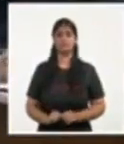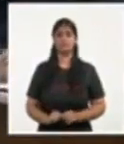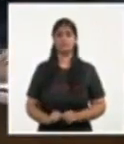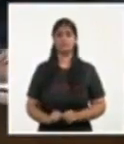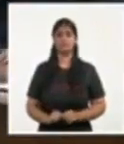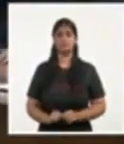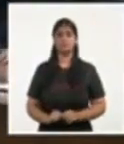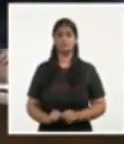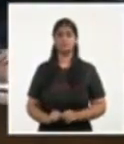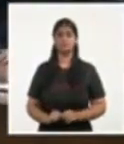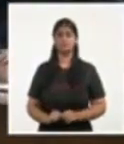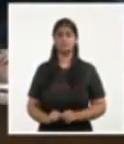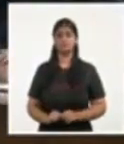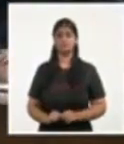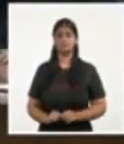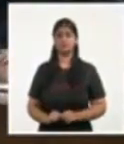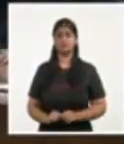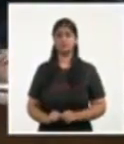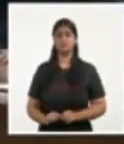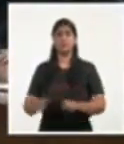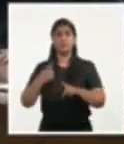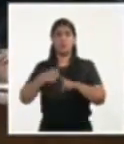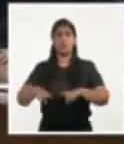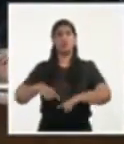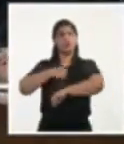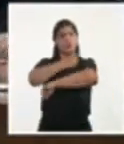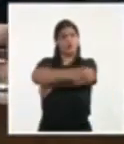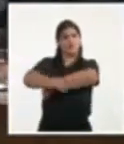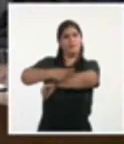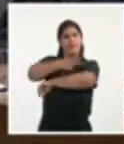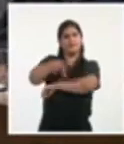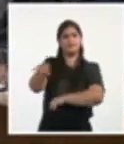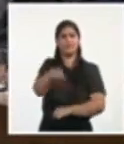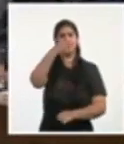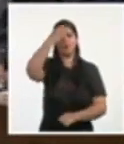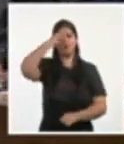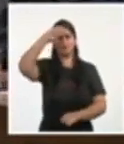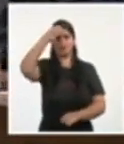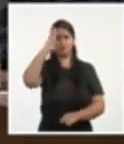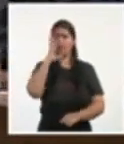humanitariamente. A nadie le plantearon corredores humanitarios.